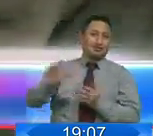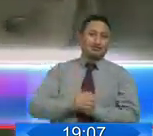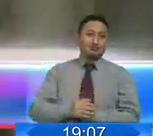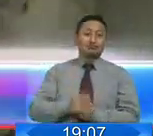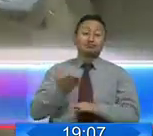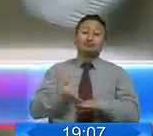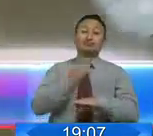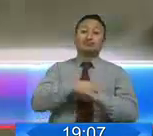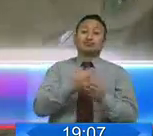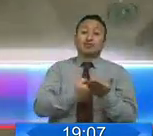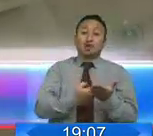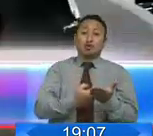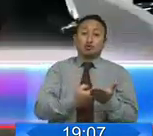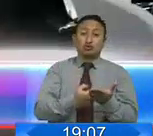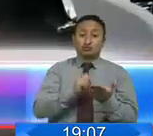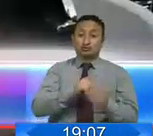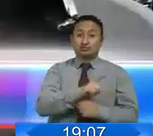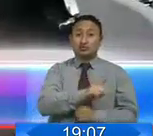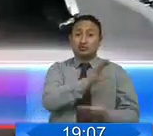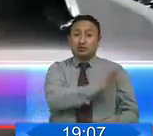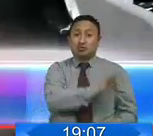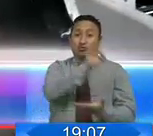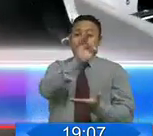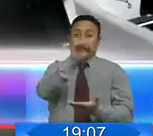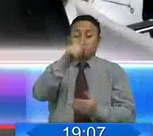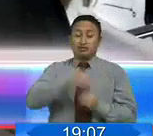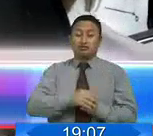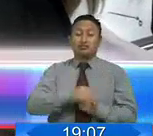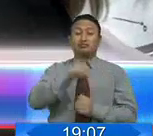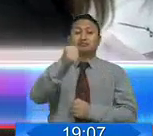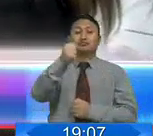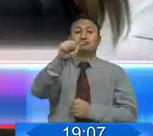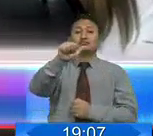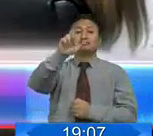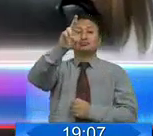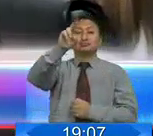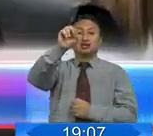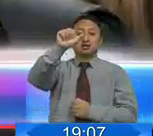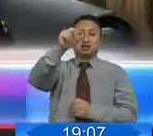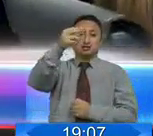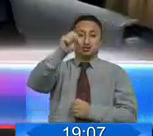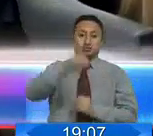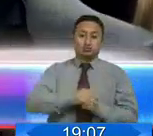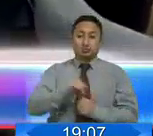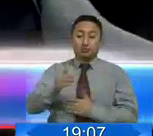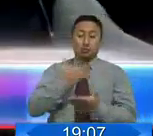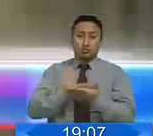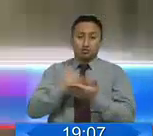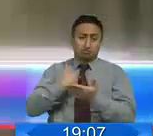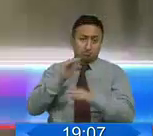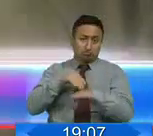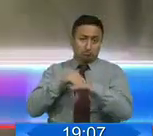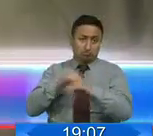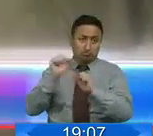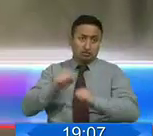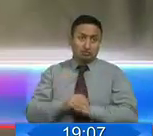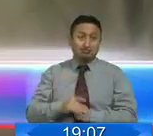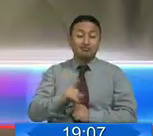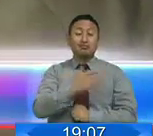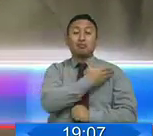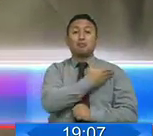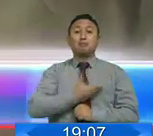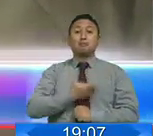reunión del consejo estuvo quien sería su representante edgar sarango quien respaldó las propuestas de reforma ante ella el presidente